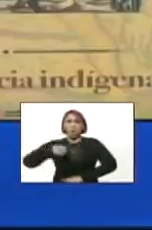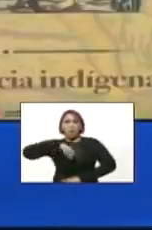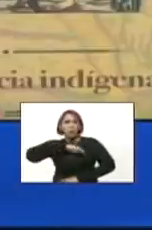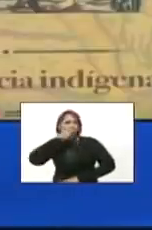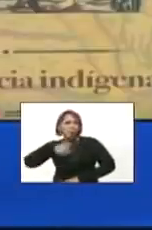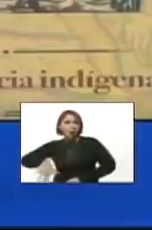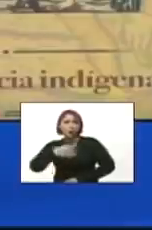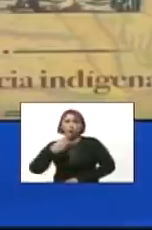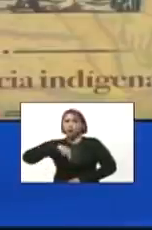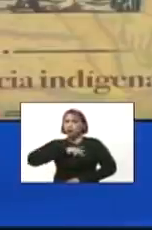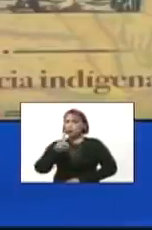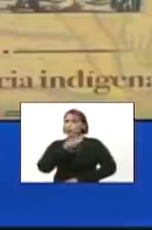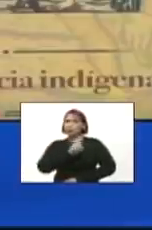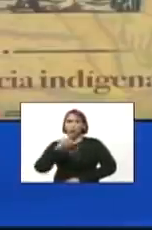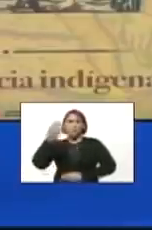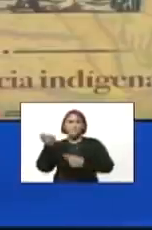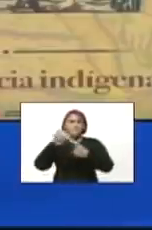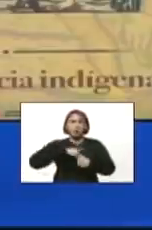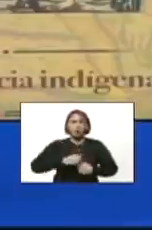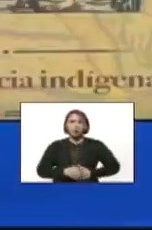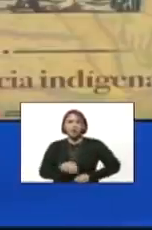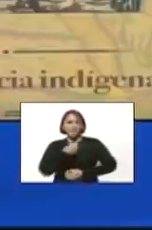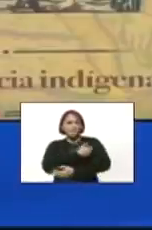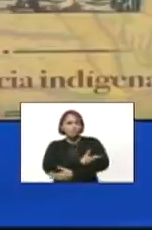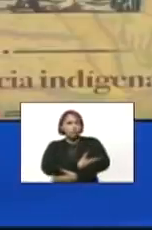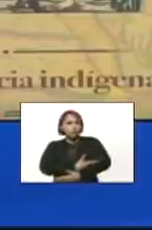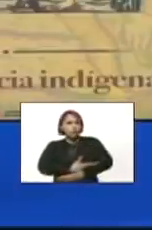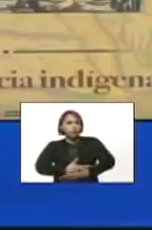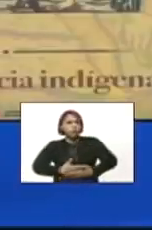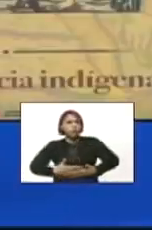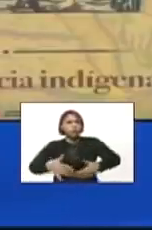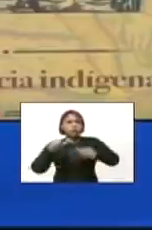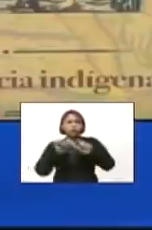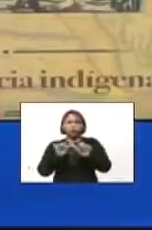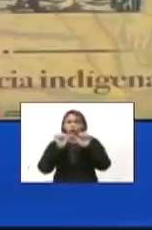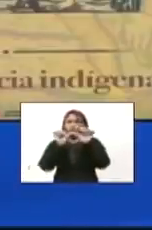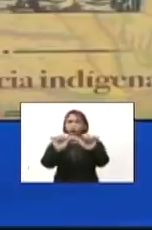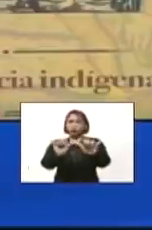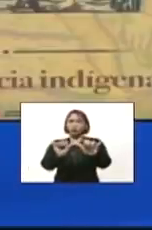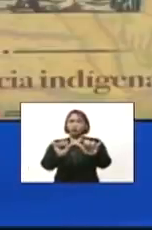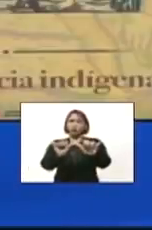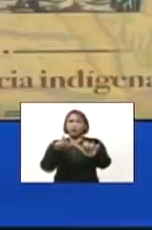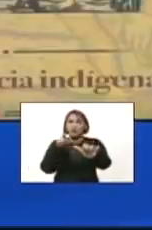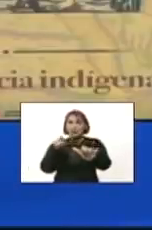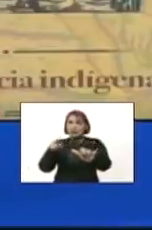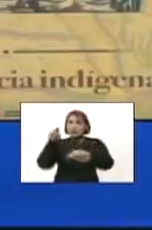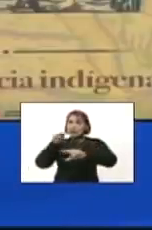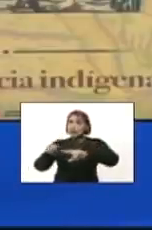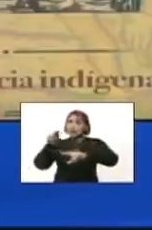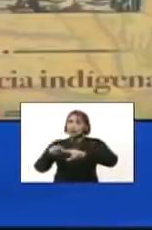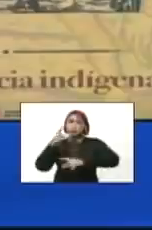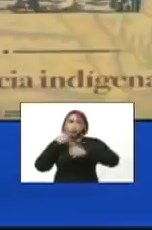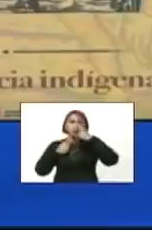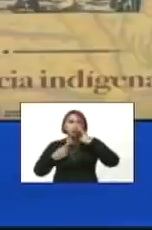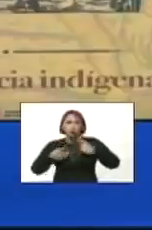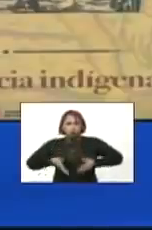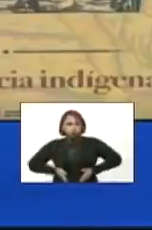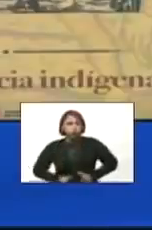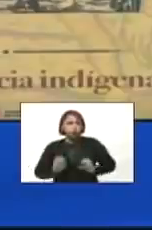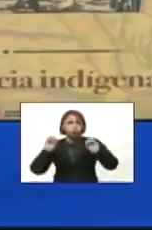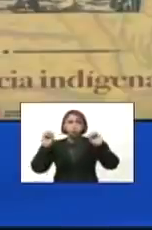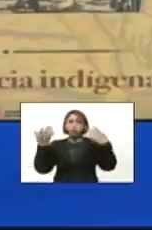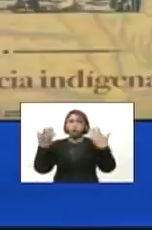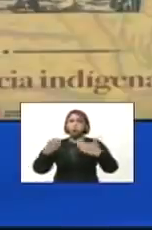no hemos sido vencidos, su sangre prevalecerá, ese que llora, llegado por los